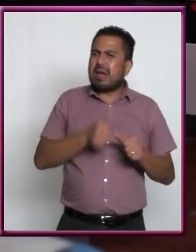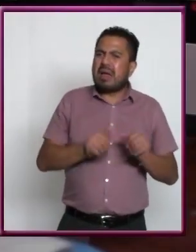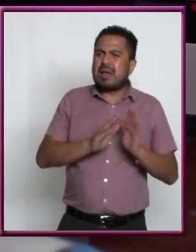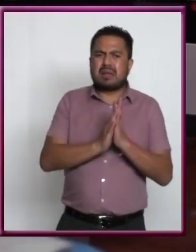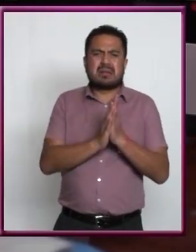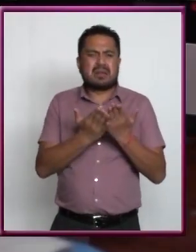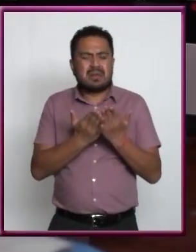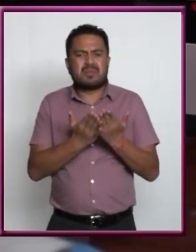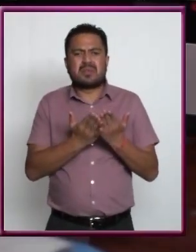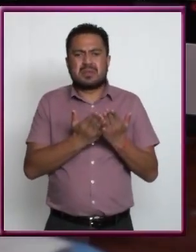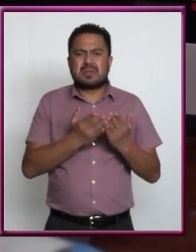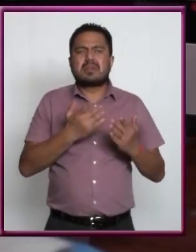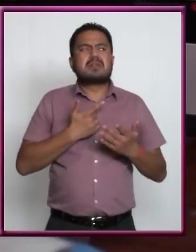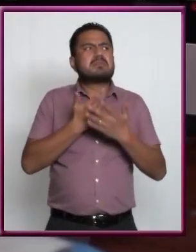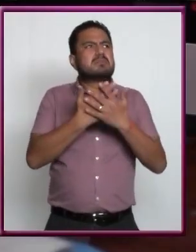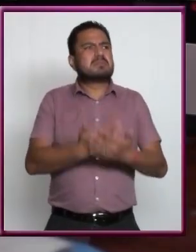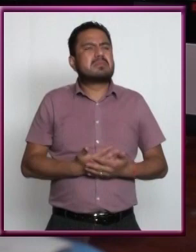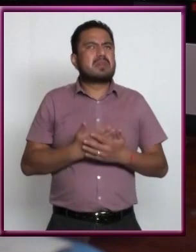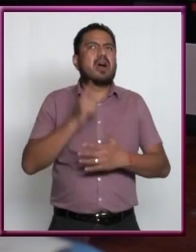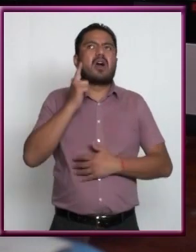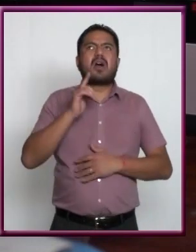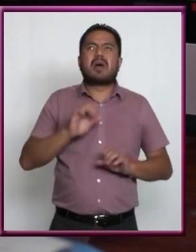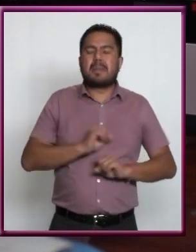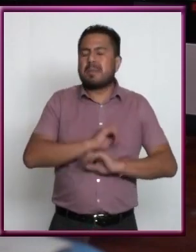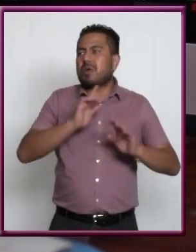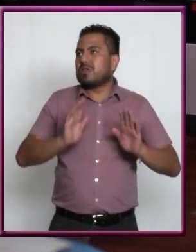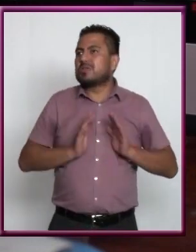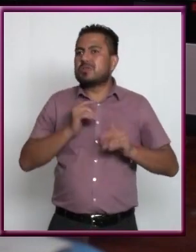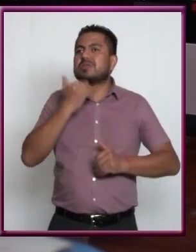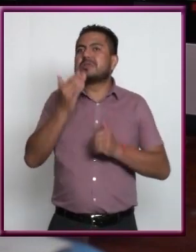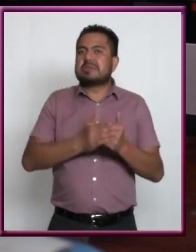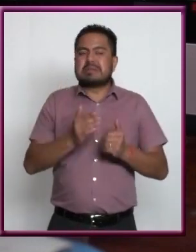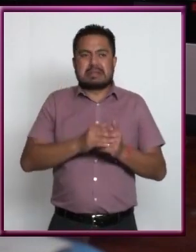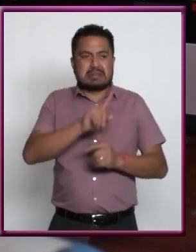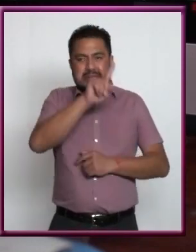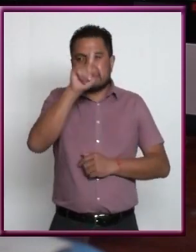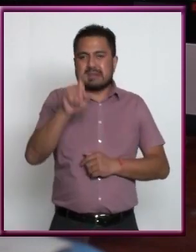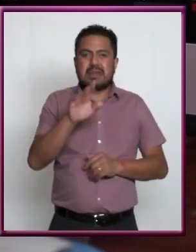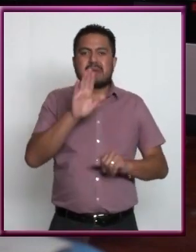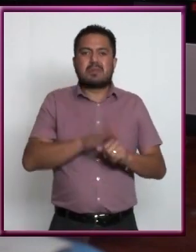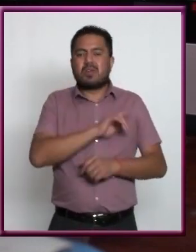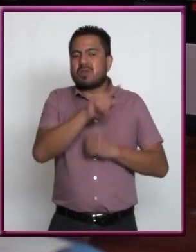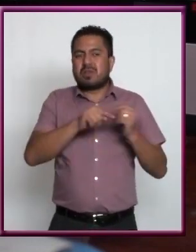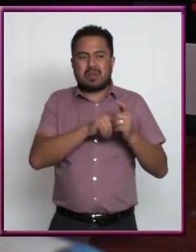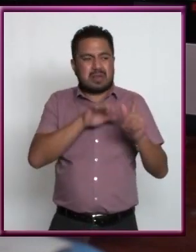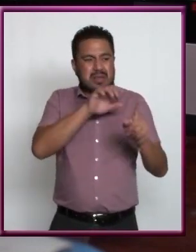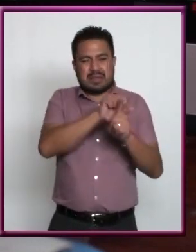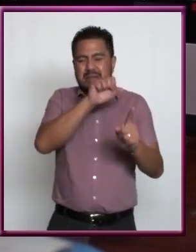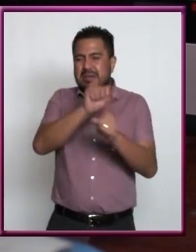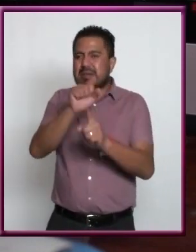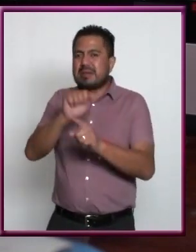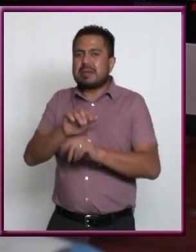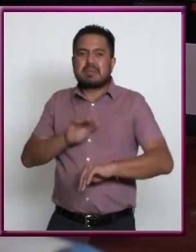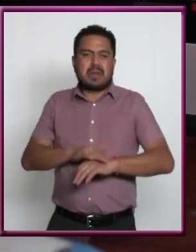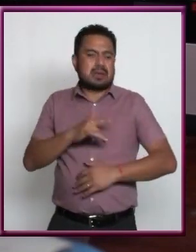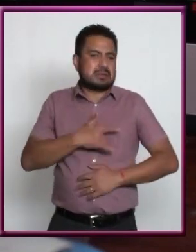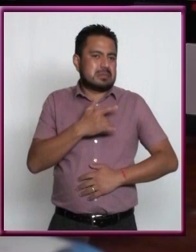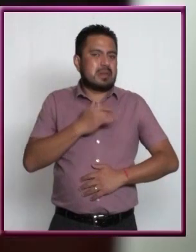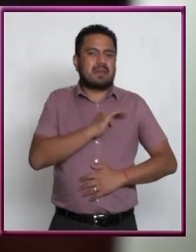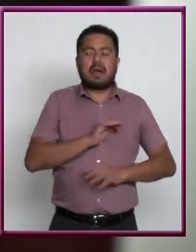de libros y esperando a ver qué nuevas sorpresas me depara, porque me lleva a sitios muy, muy